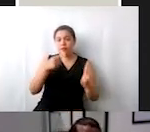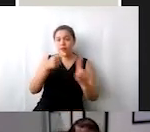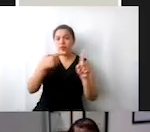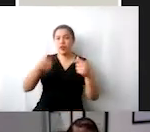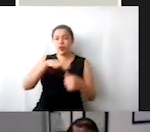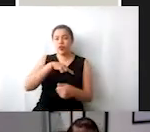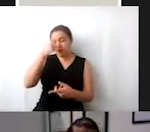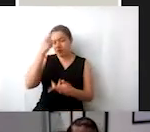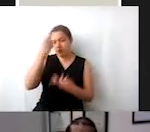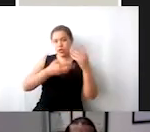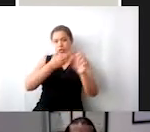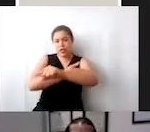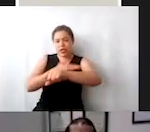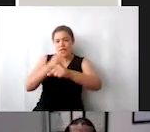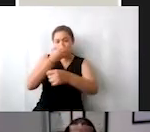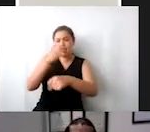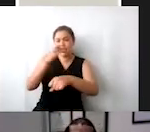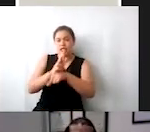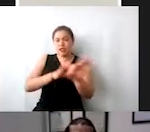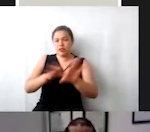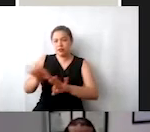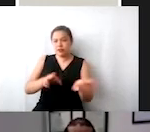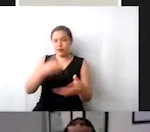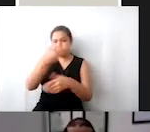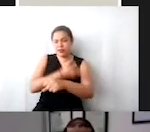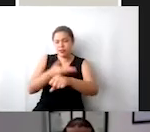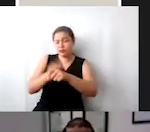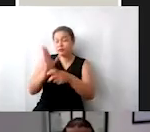sujetos de registro en la Secretaría del Trabajo.